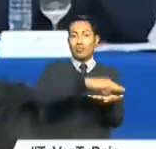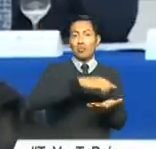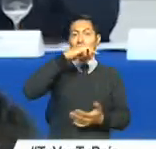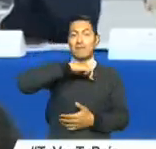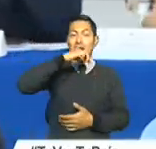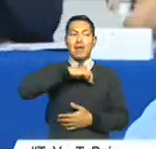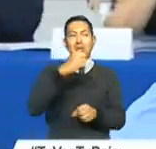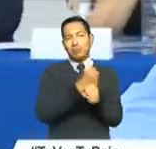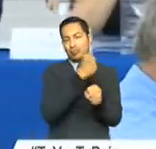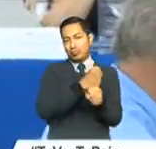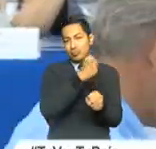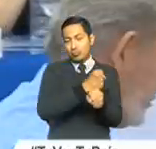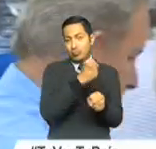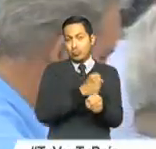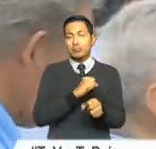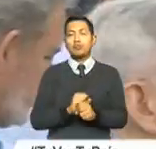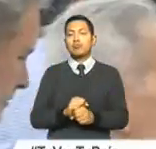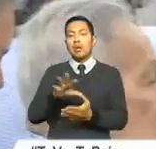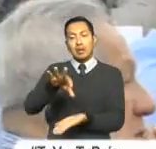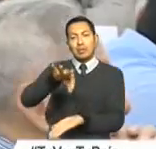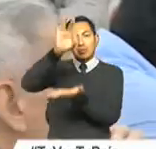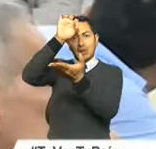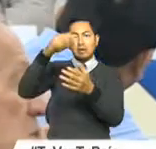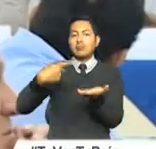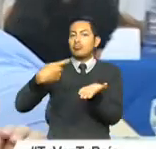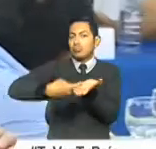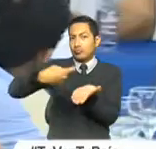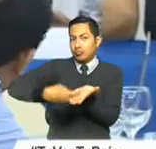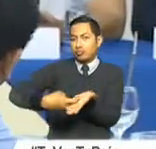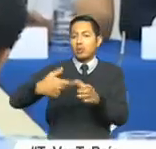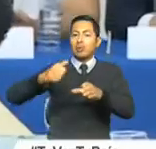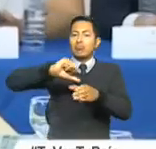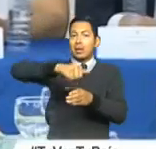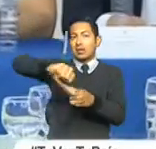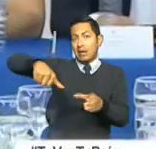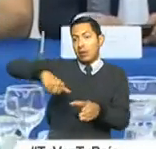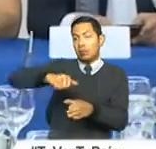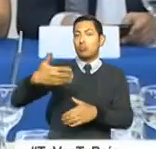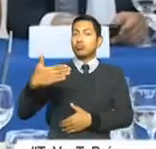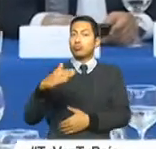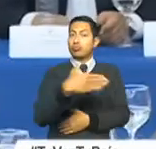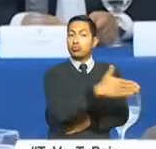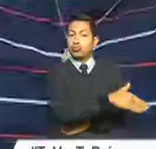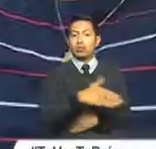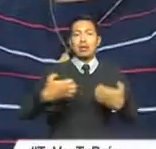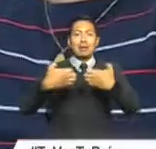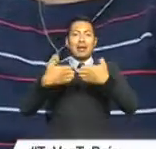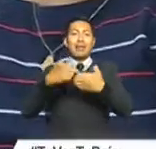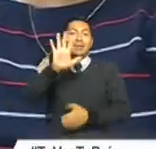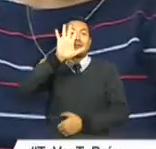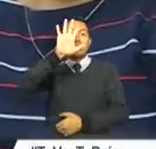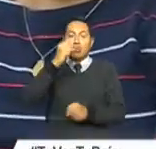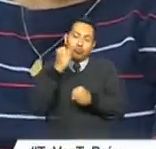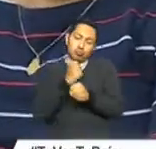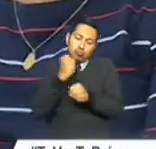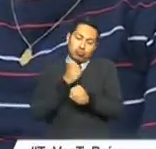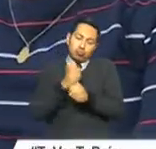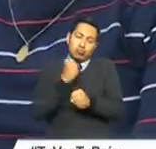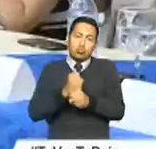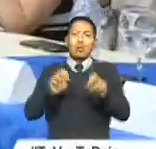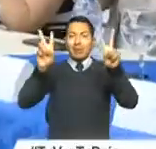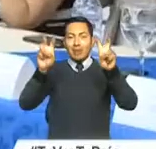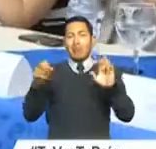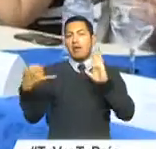áreas de pesca artesanal, camaroneros y atuneros se reunieron en 5 mesas temáticas para definir aspectos como tributación,